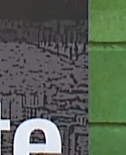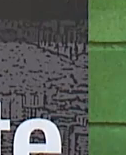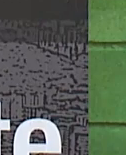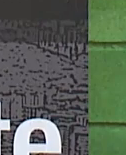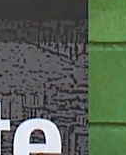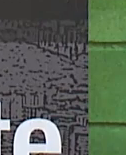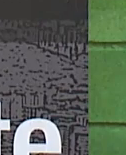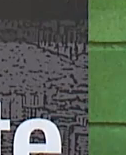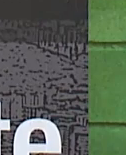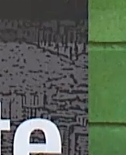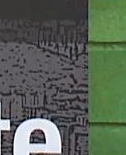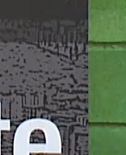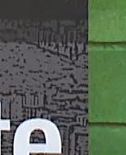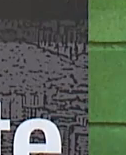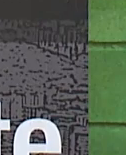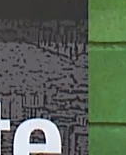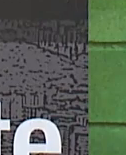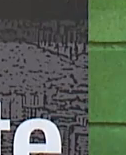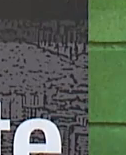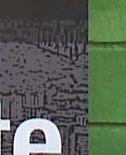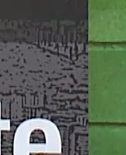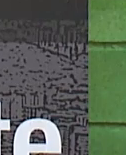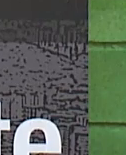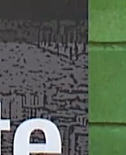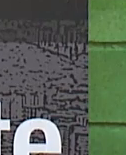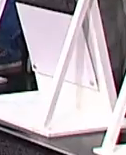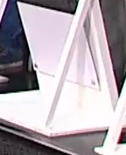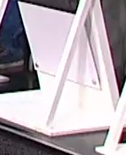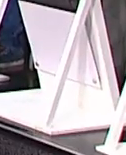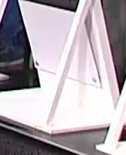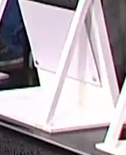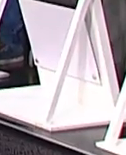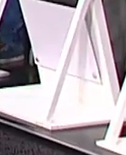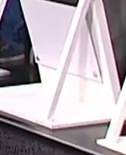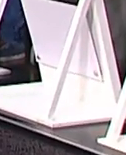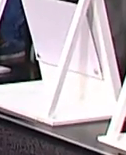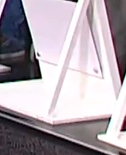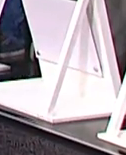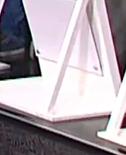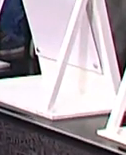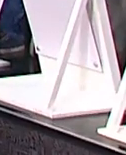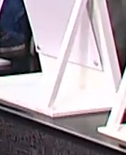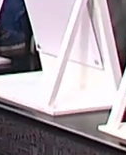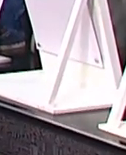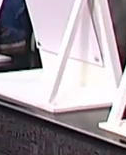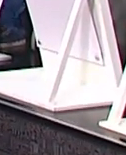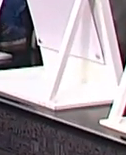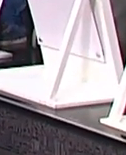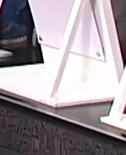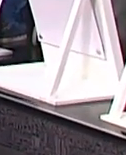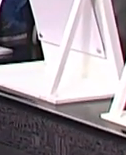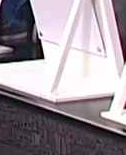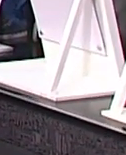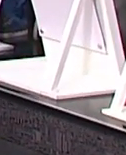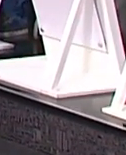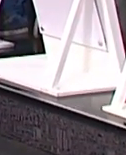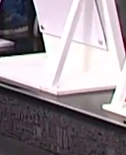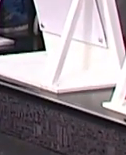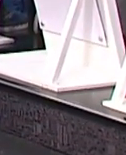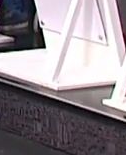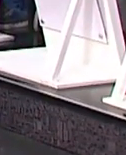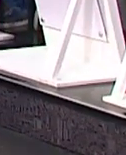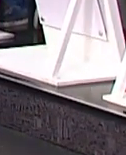aspecto, ¿cuál es el programa específico de atracción de inversión en la ciudad y a través de esa